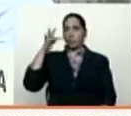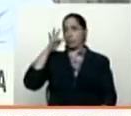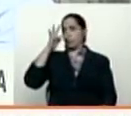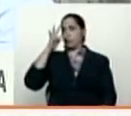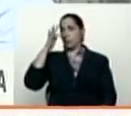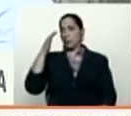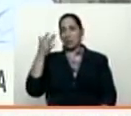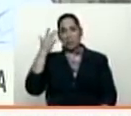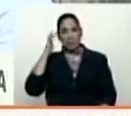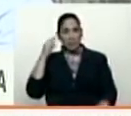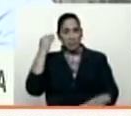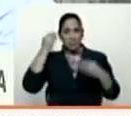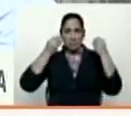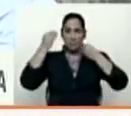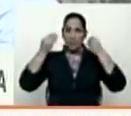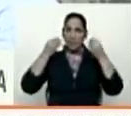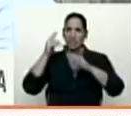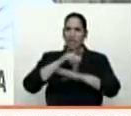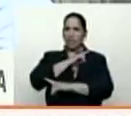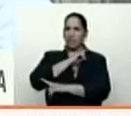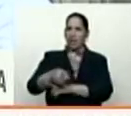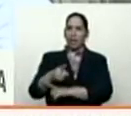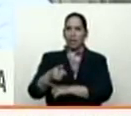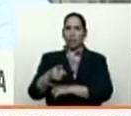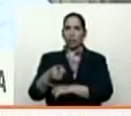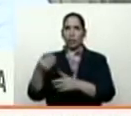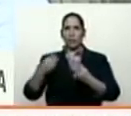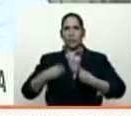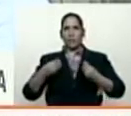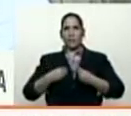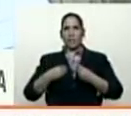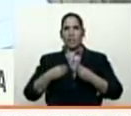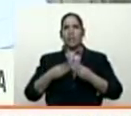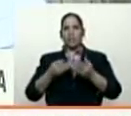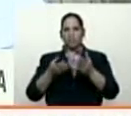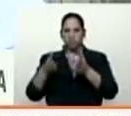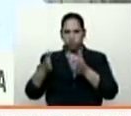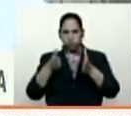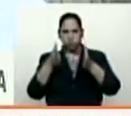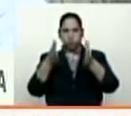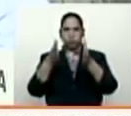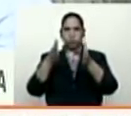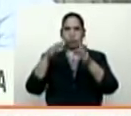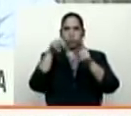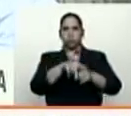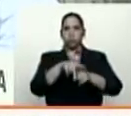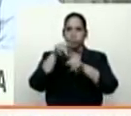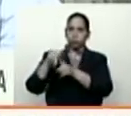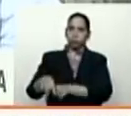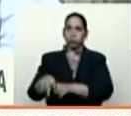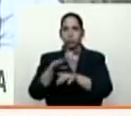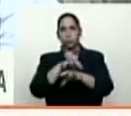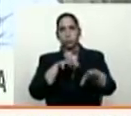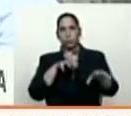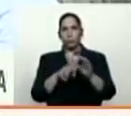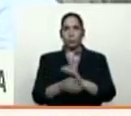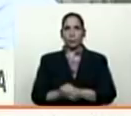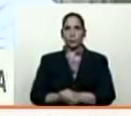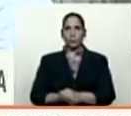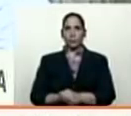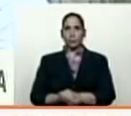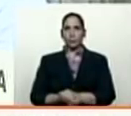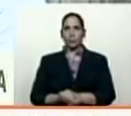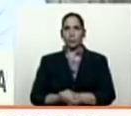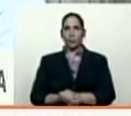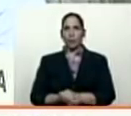derecho divino de regir de manera eterna los destinos de la mayoría. Para ello apelan a